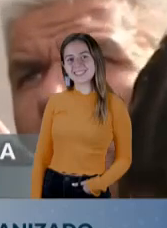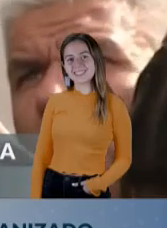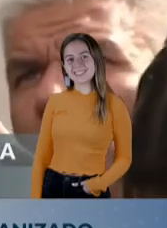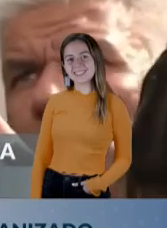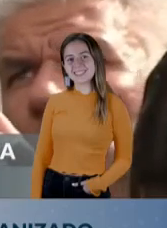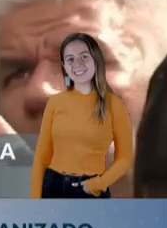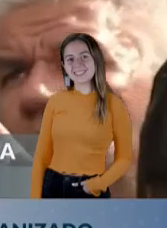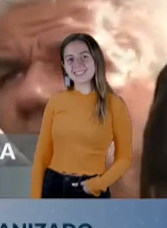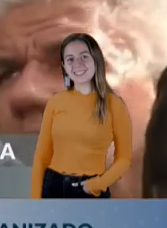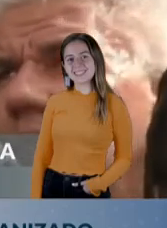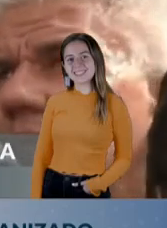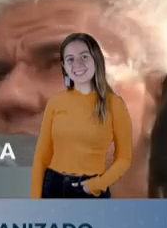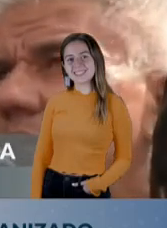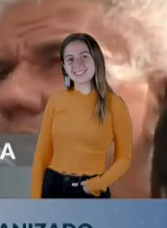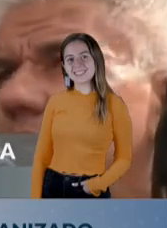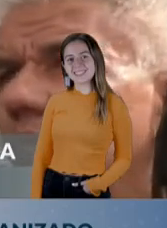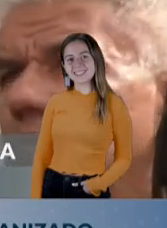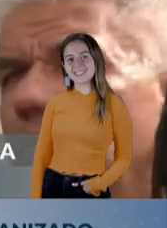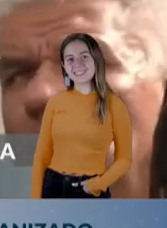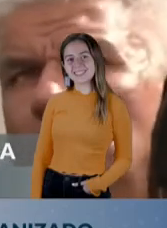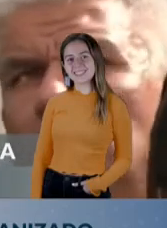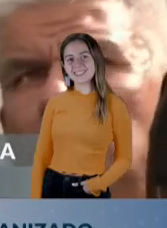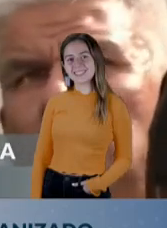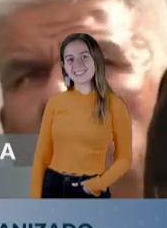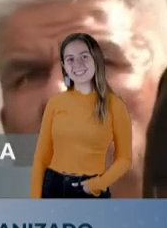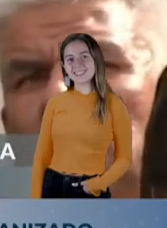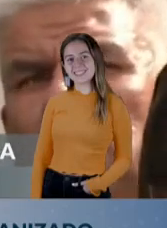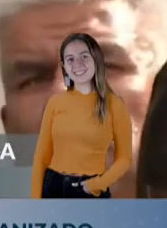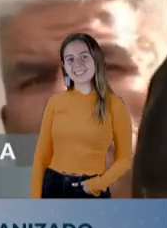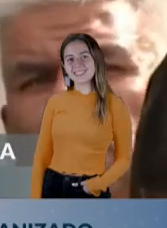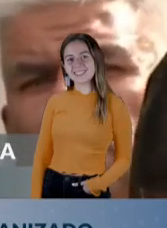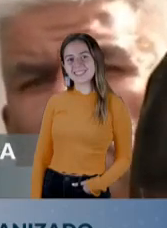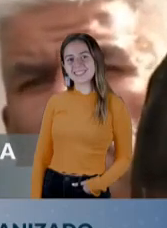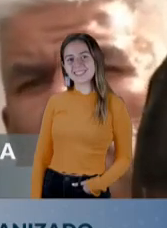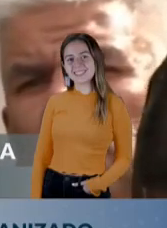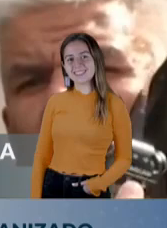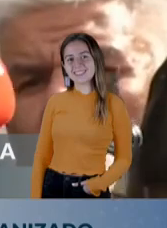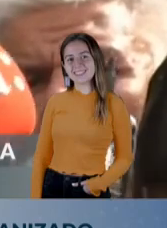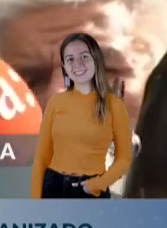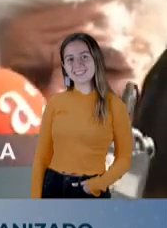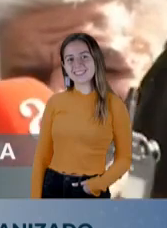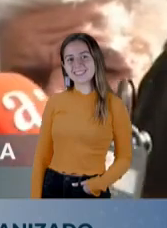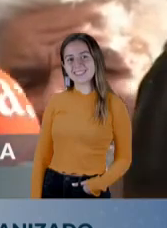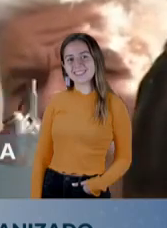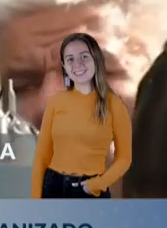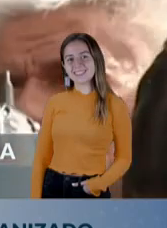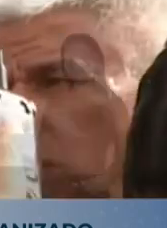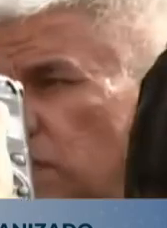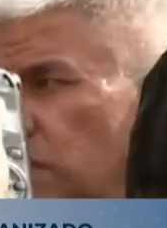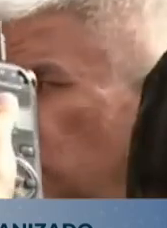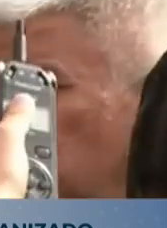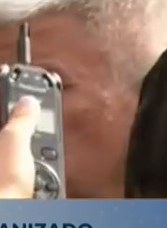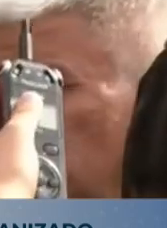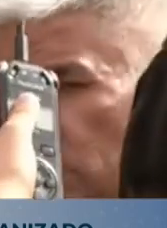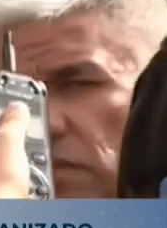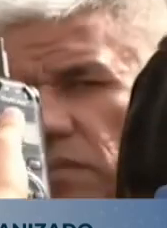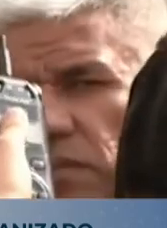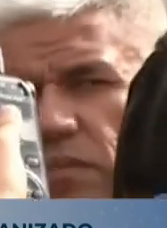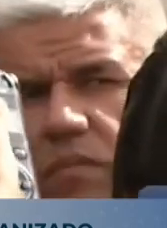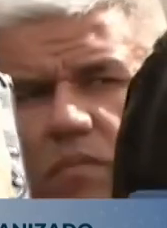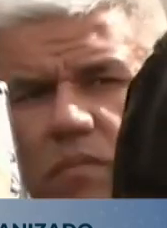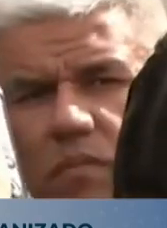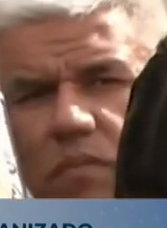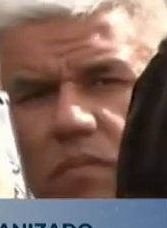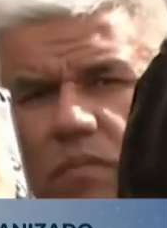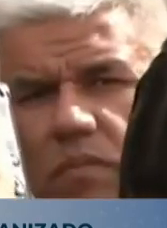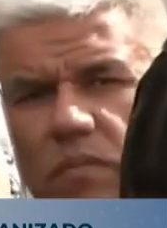avanzado considerablemente en reducir el poderío de las bandas delictuales. Urge tener una política de Estado fuerte para combatir el ingreso de estas